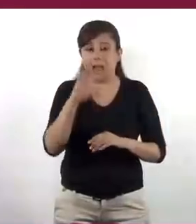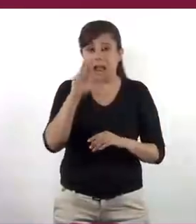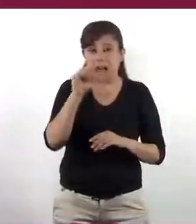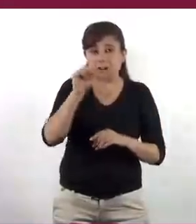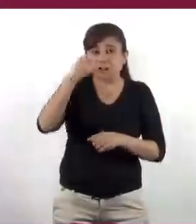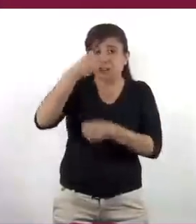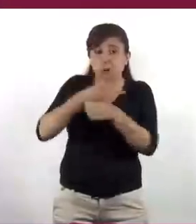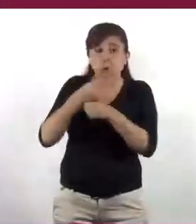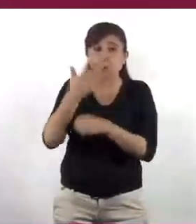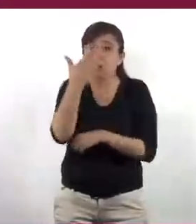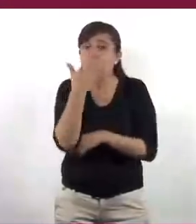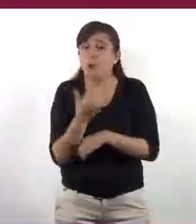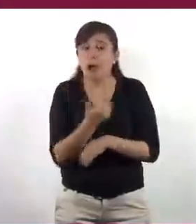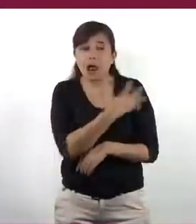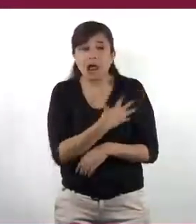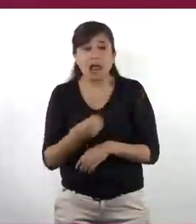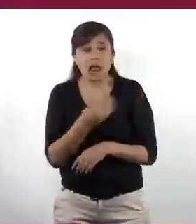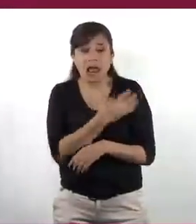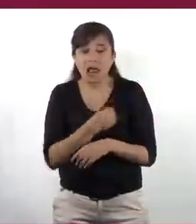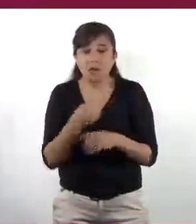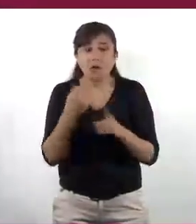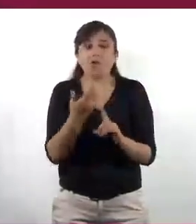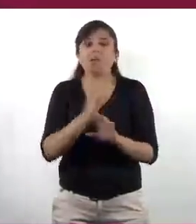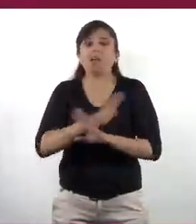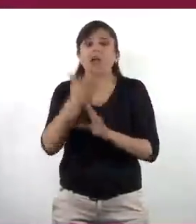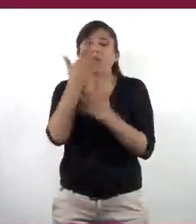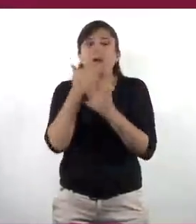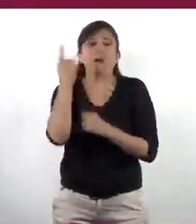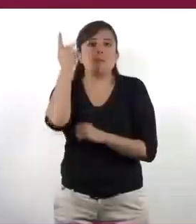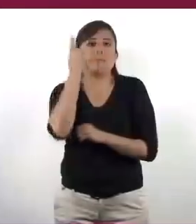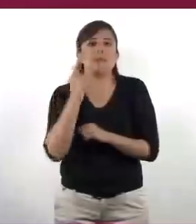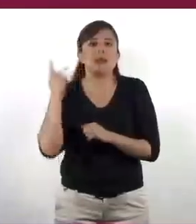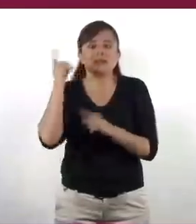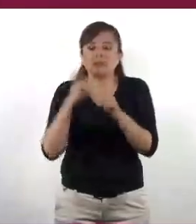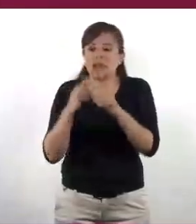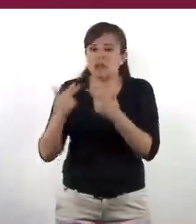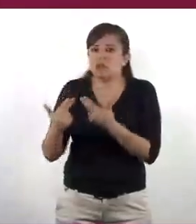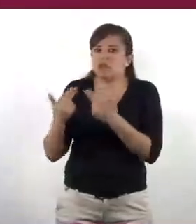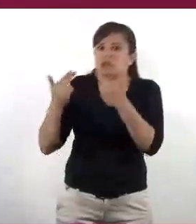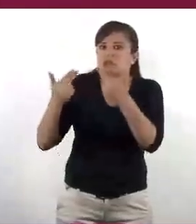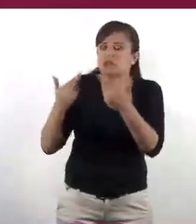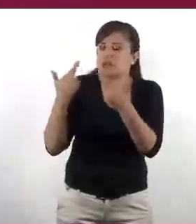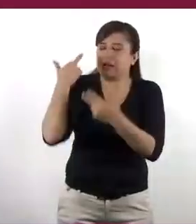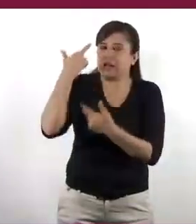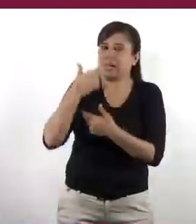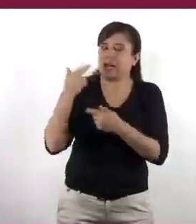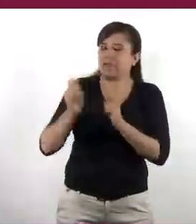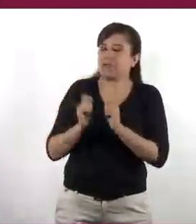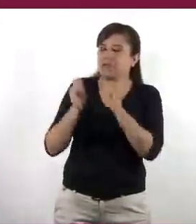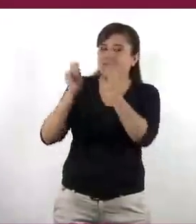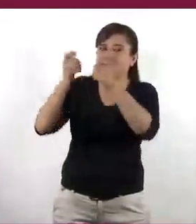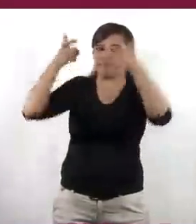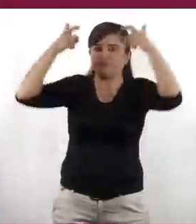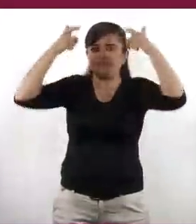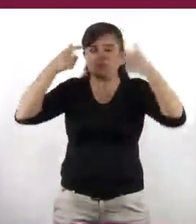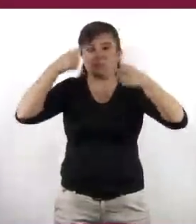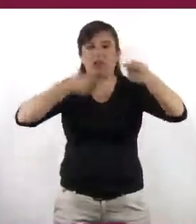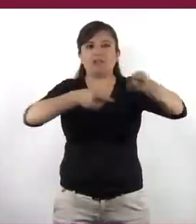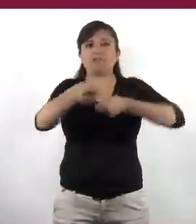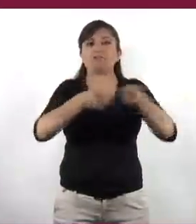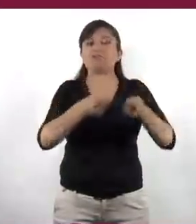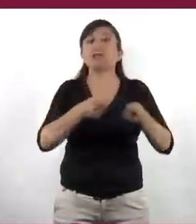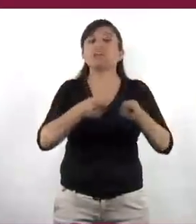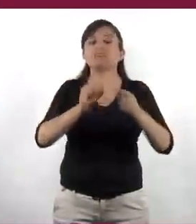hijos, el trono español se quedó sin príncipe heredero y, según su propio testamento, debía